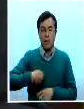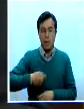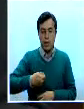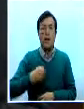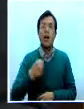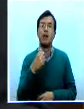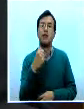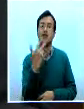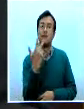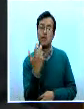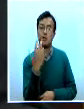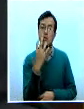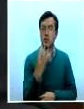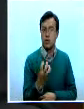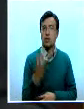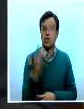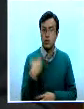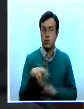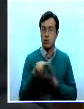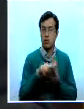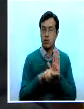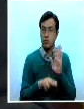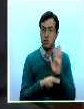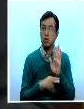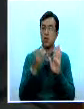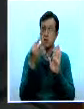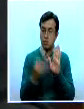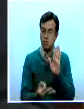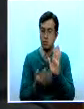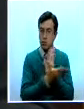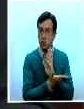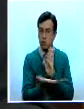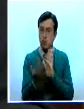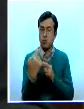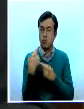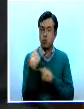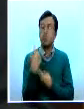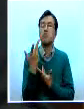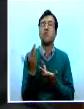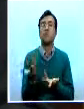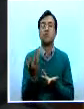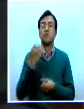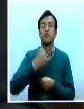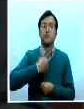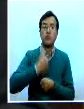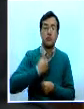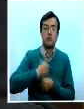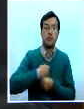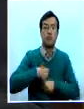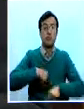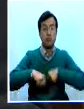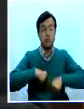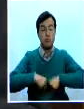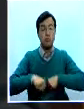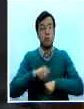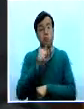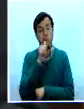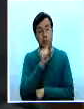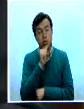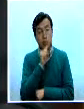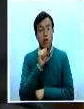cuarto sueldos para lo cual ya hay una normativa generada desde esta cartera de estado y que incluye a trabajadores activos del sector privado